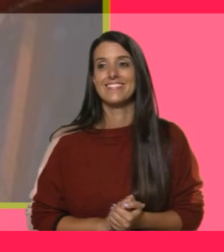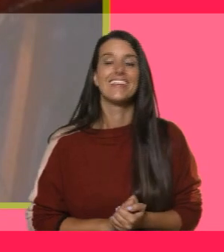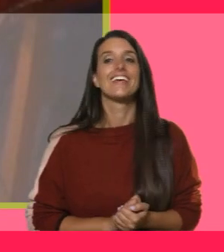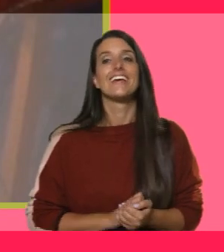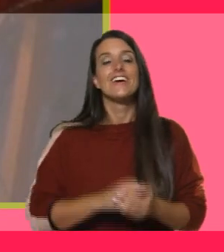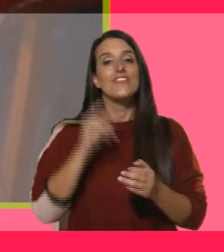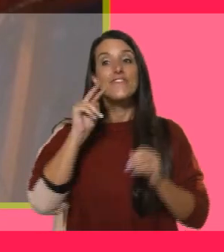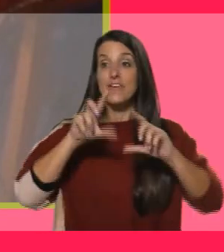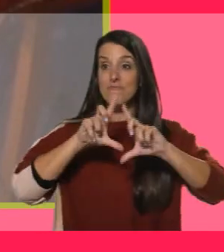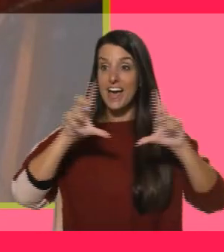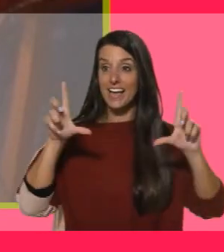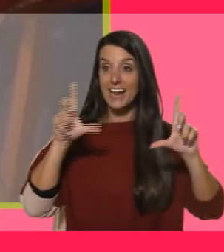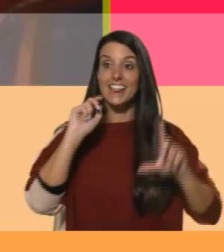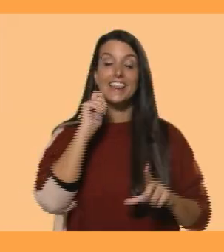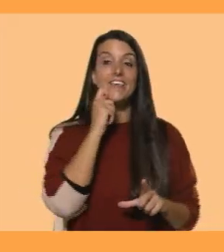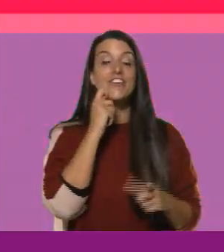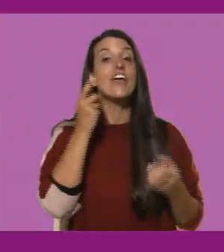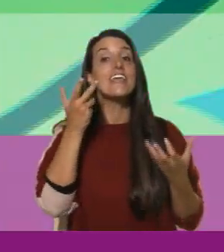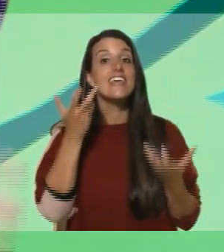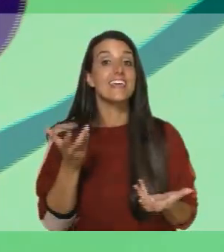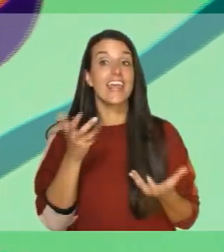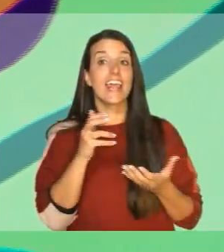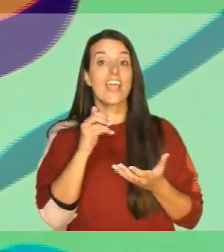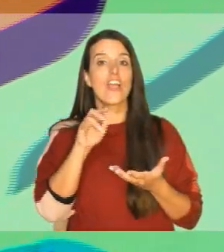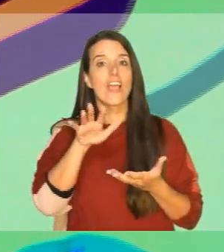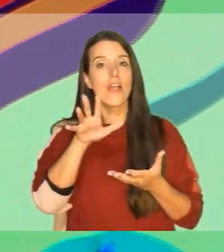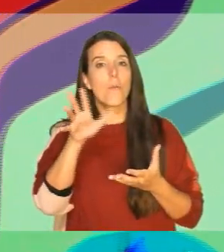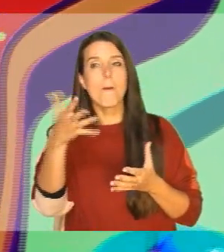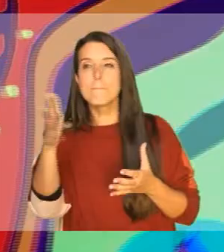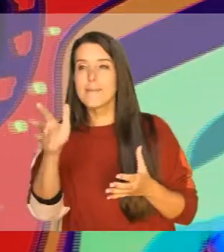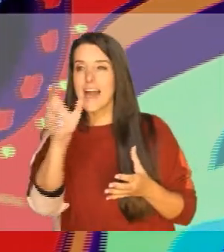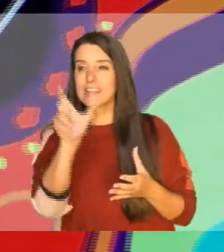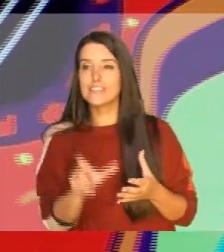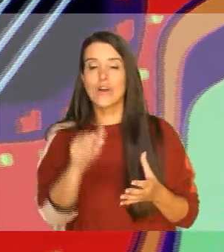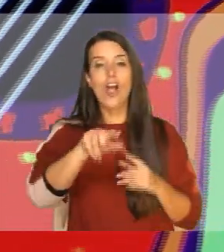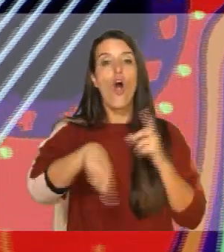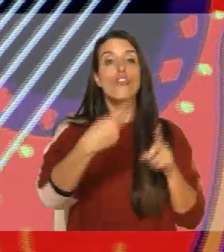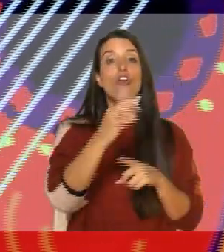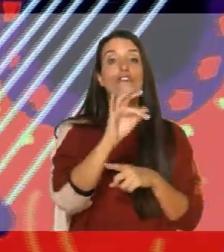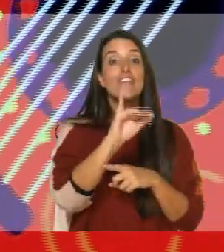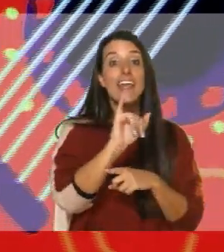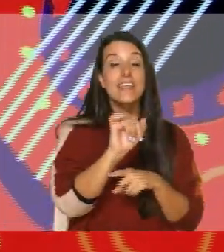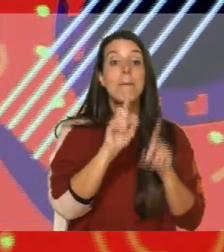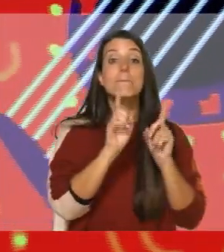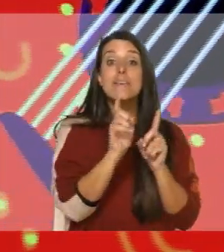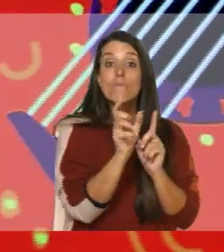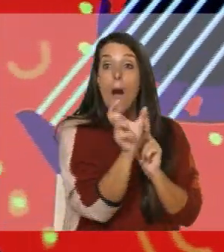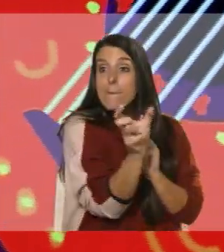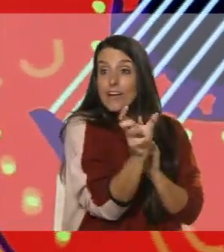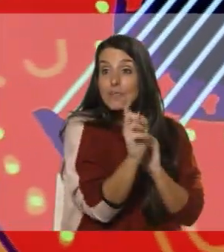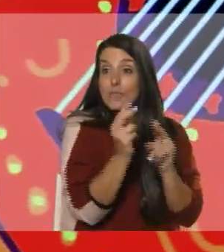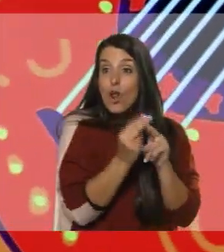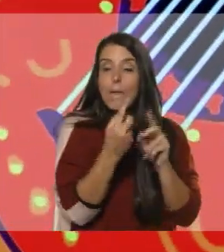estas imágenes y estamos tratando de encontrarle el parecido al Freddy Pérez que tenemos acá, que es el mismo, pero parece